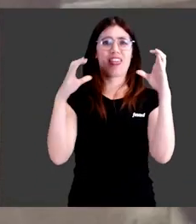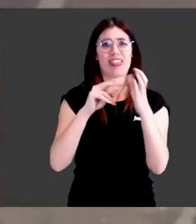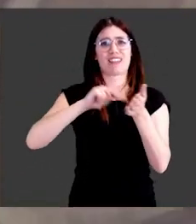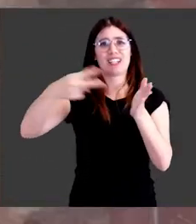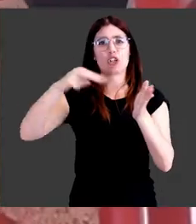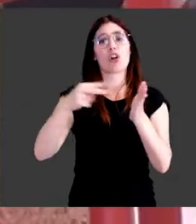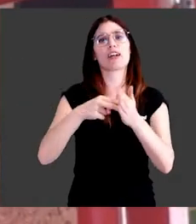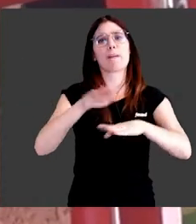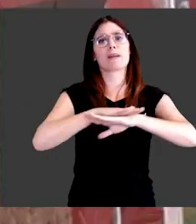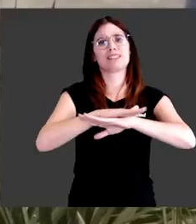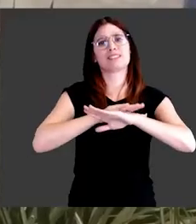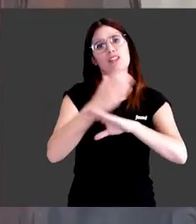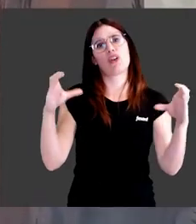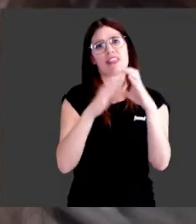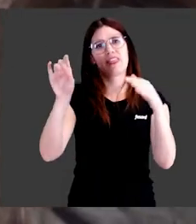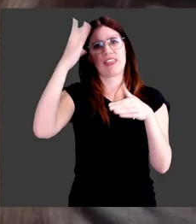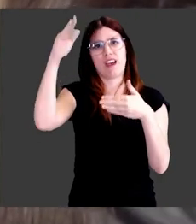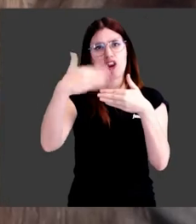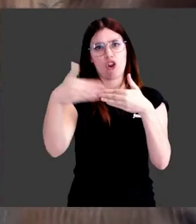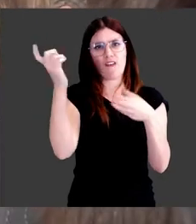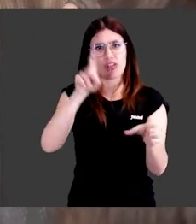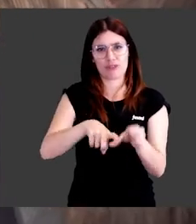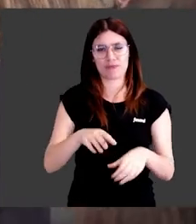para la Ciencia y la Tecnología del Ministerio de Ciencia e Innovación.